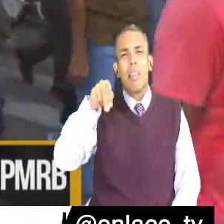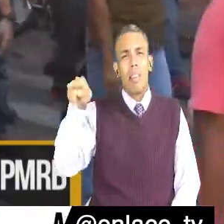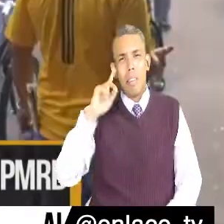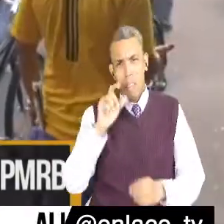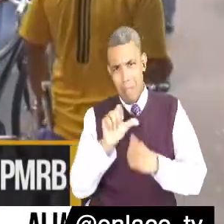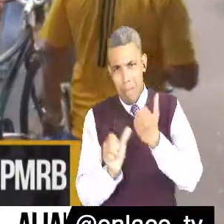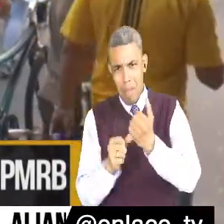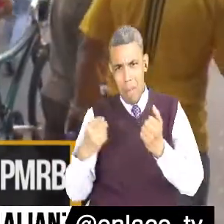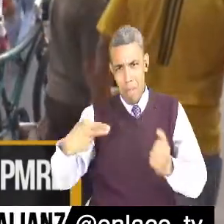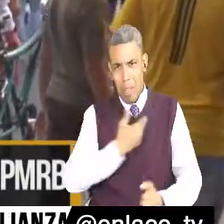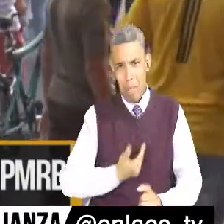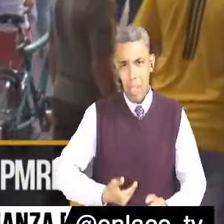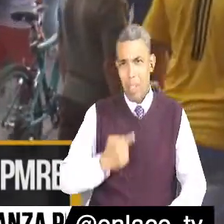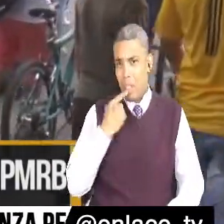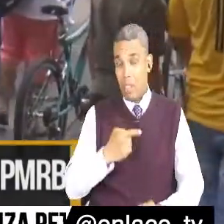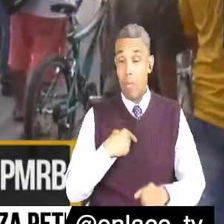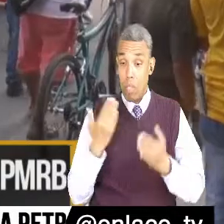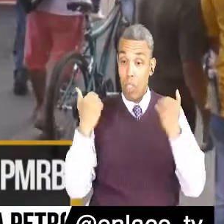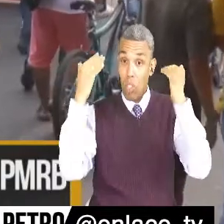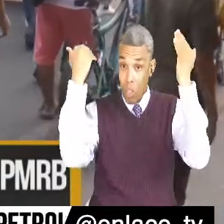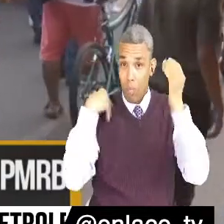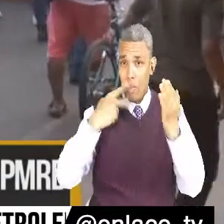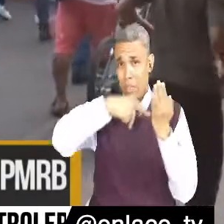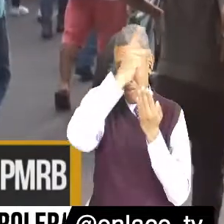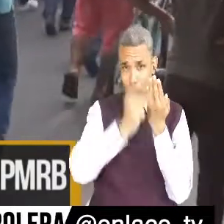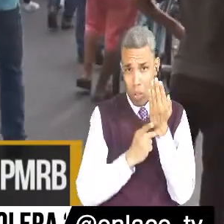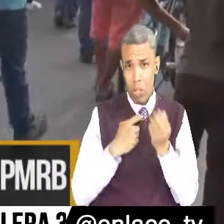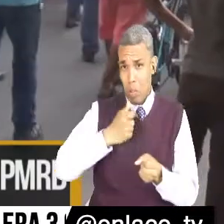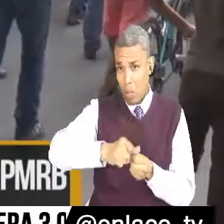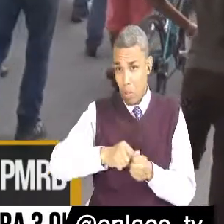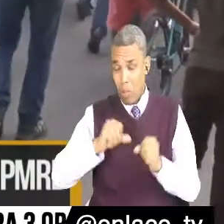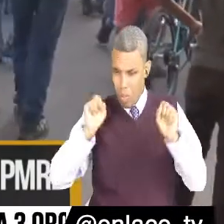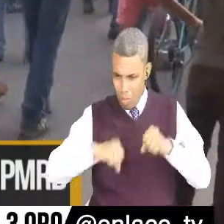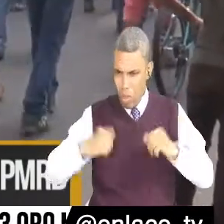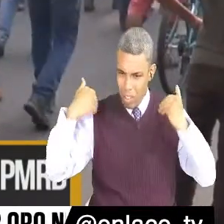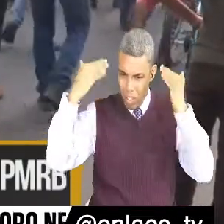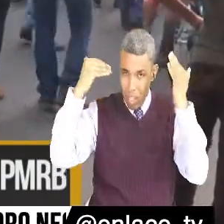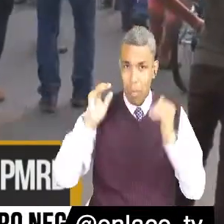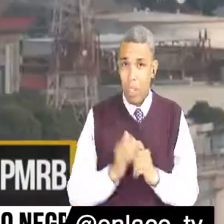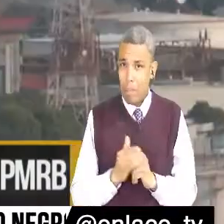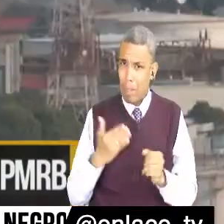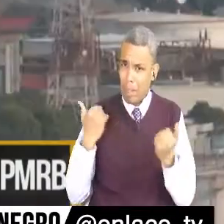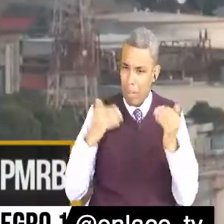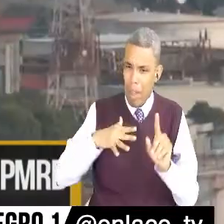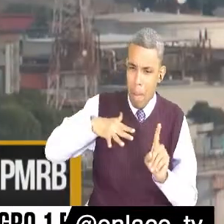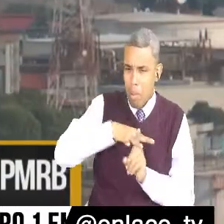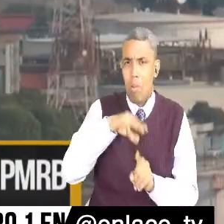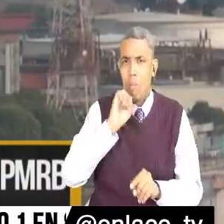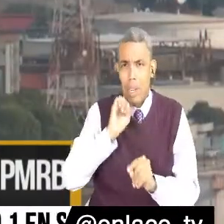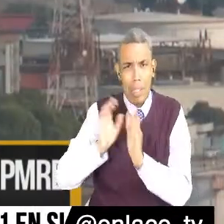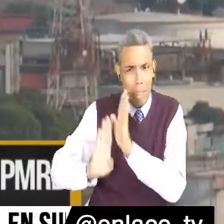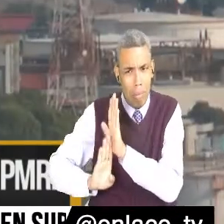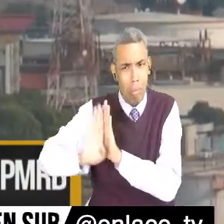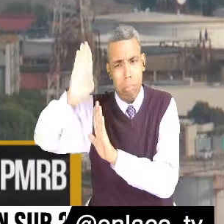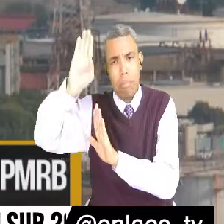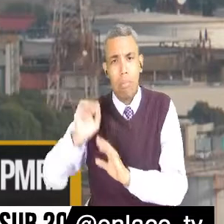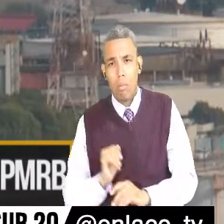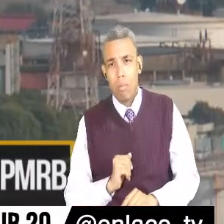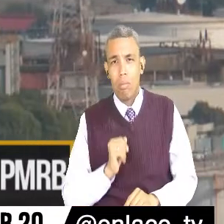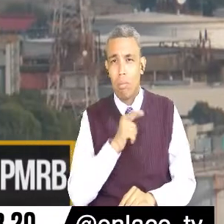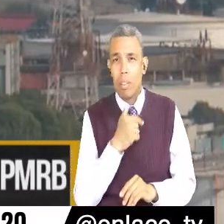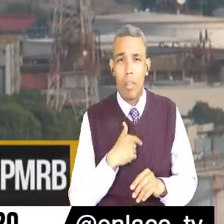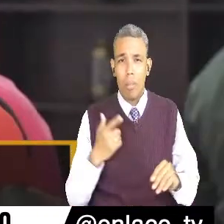del departamento y el país para reactivar el polémico proyecto de modernización de la refinería de Barranca Bermeja que se ha mantenido entre